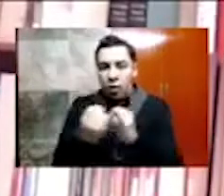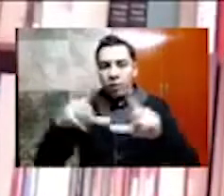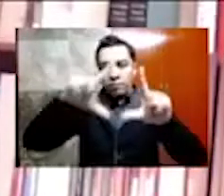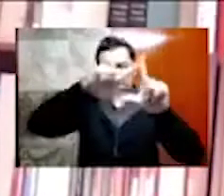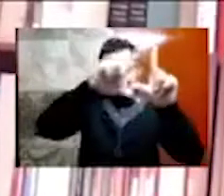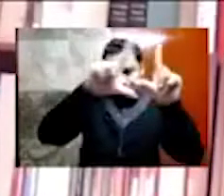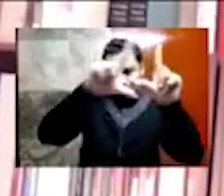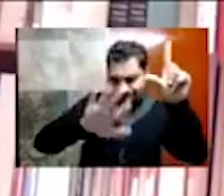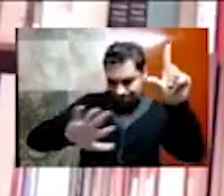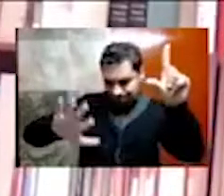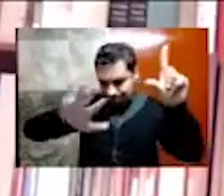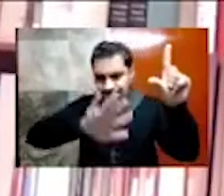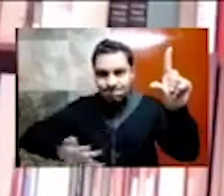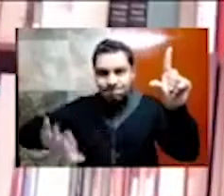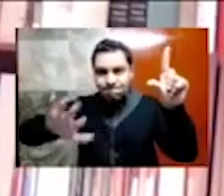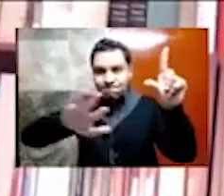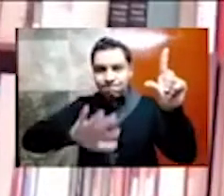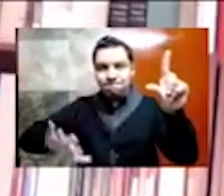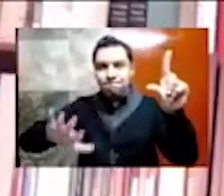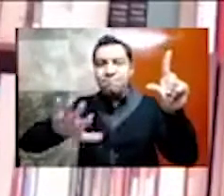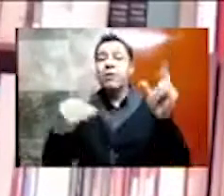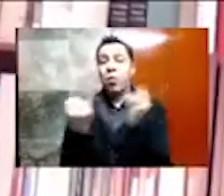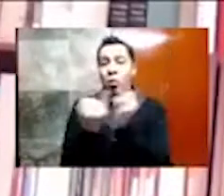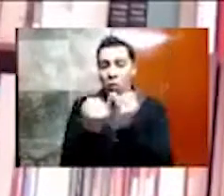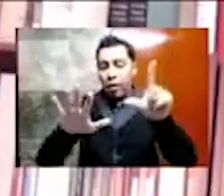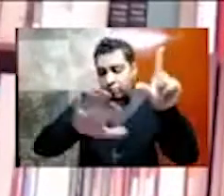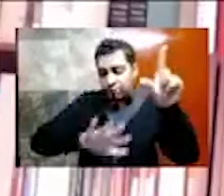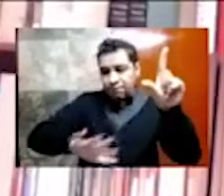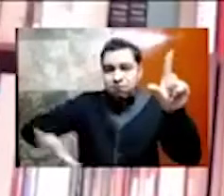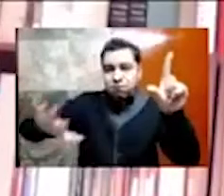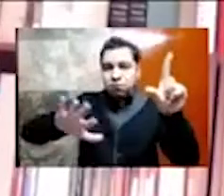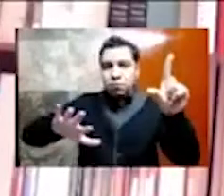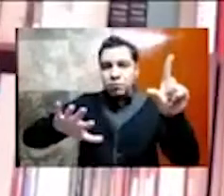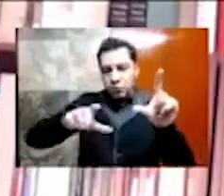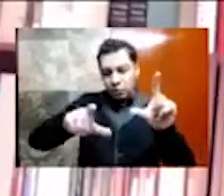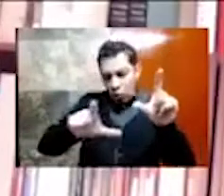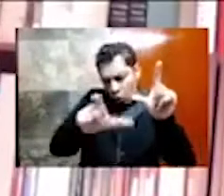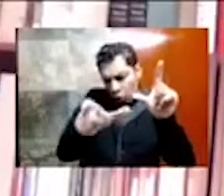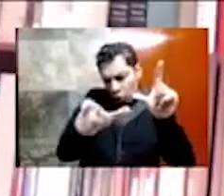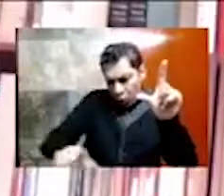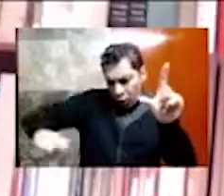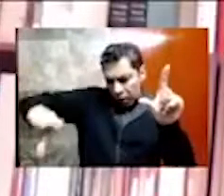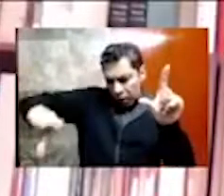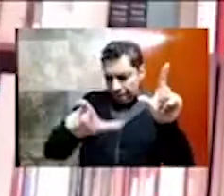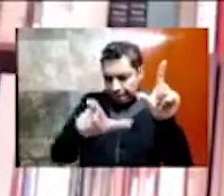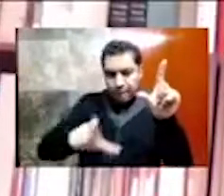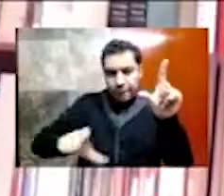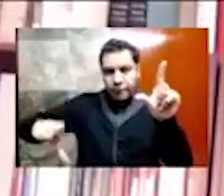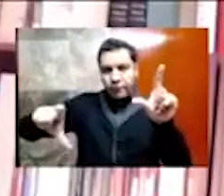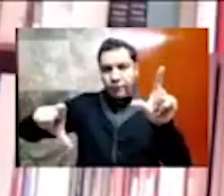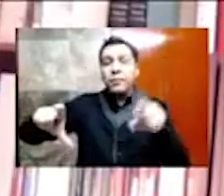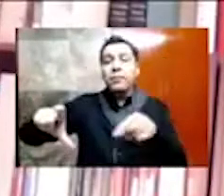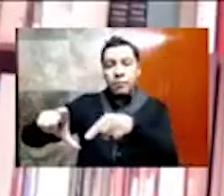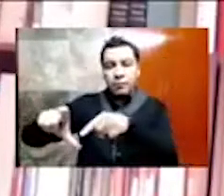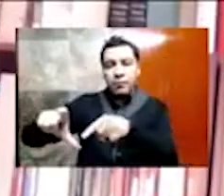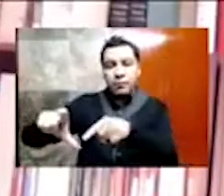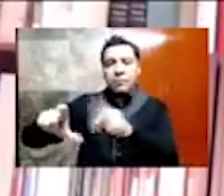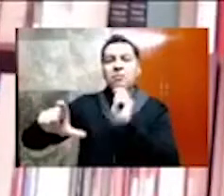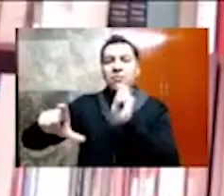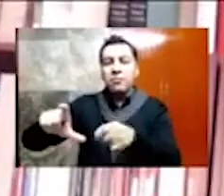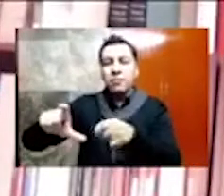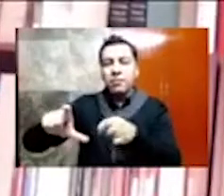al norte del Ecuador, con extensiones de selvas muy importantes pues a nivel